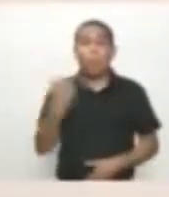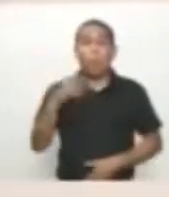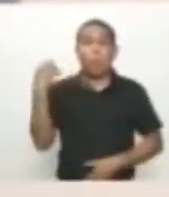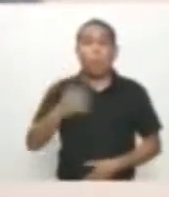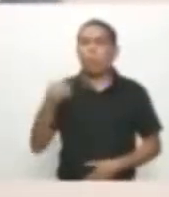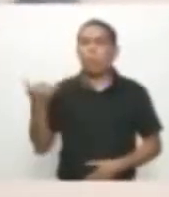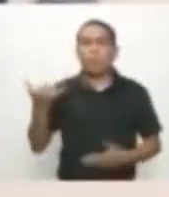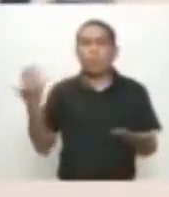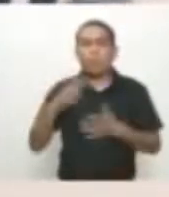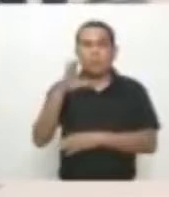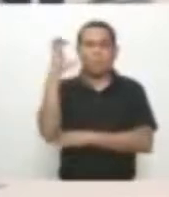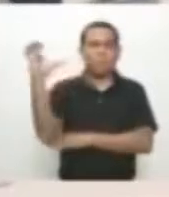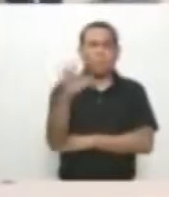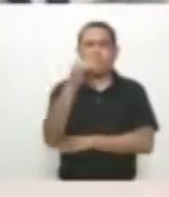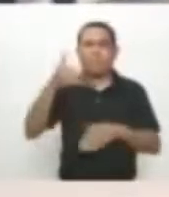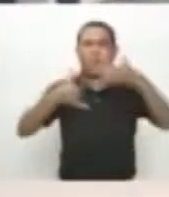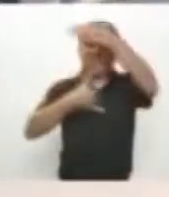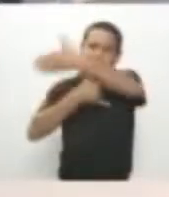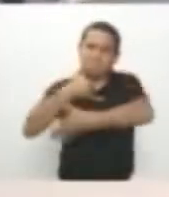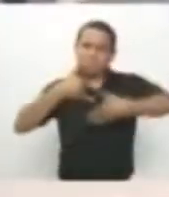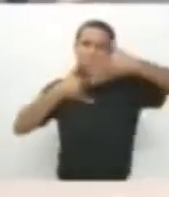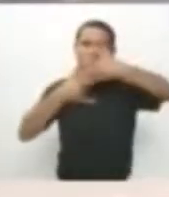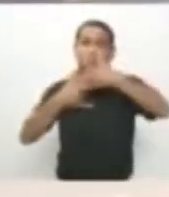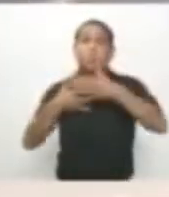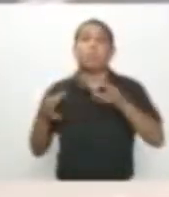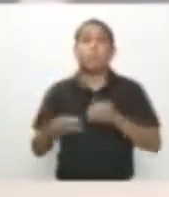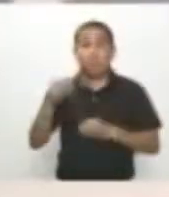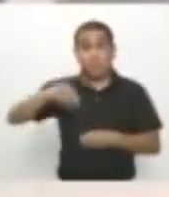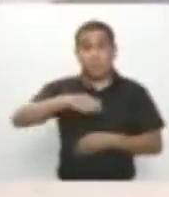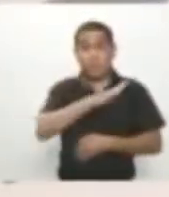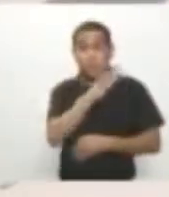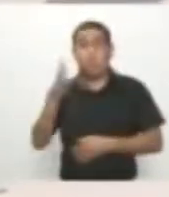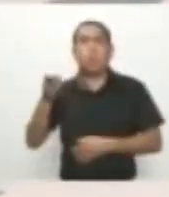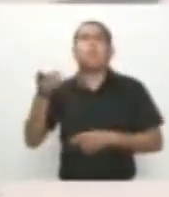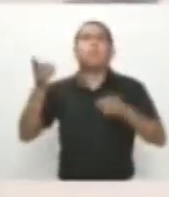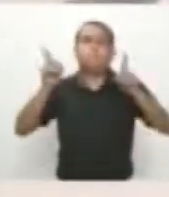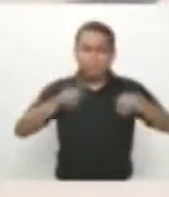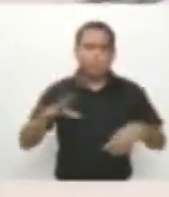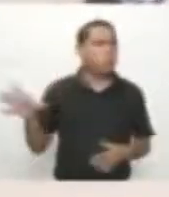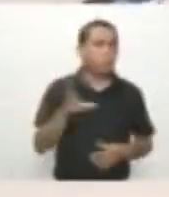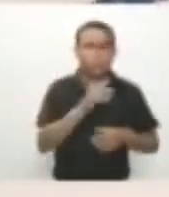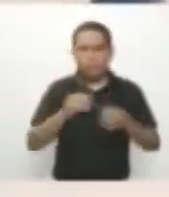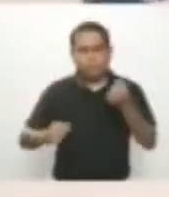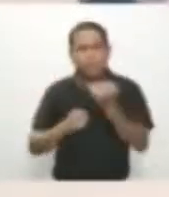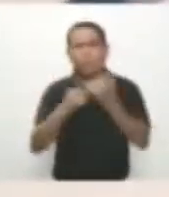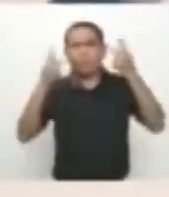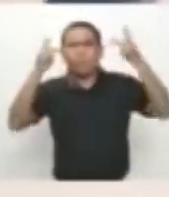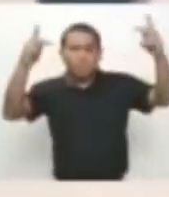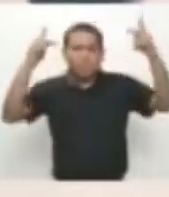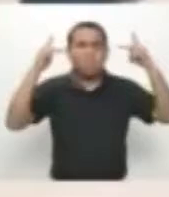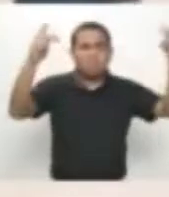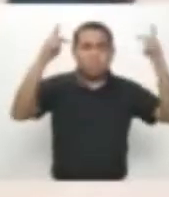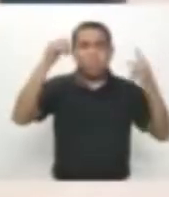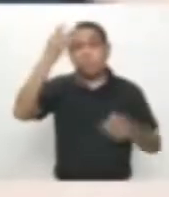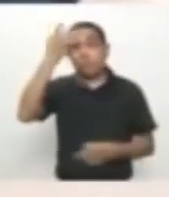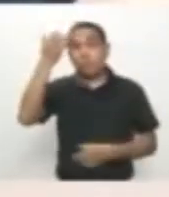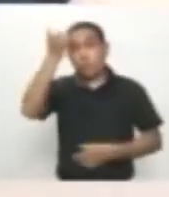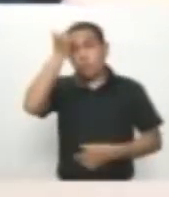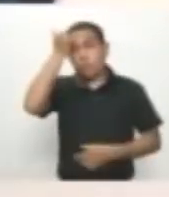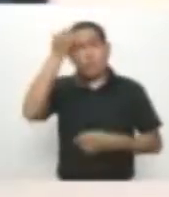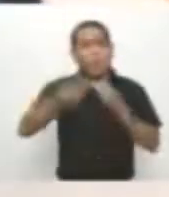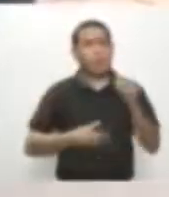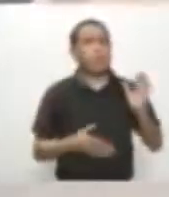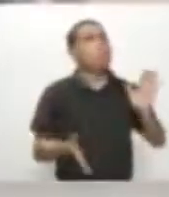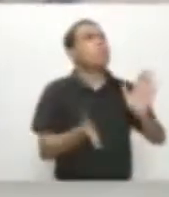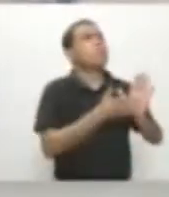toda Colombia y la región Caribe no ha sido ajena a las necesidades que tienen y que han planteado los docentes al gobierno